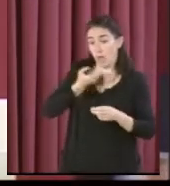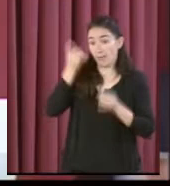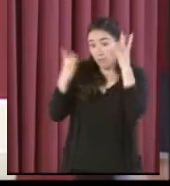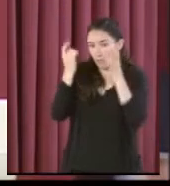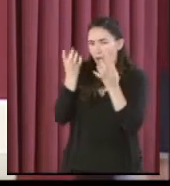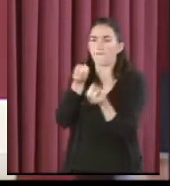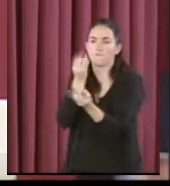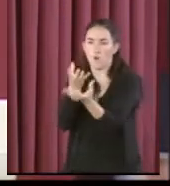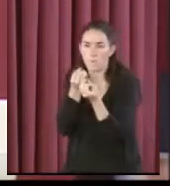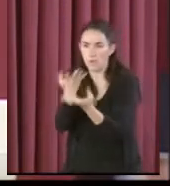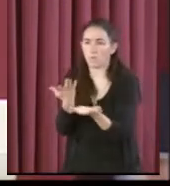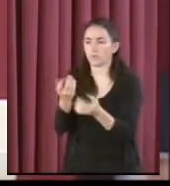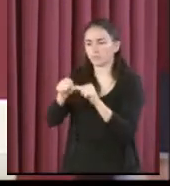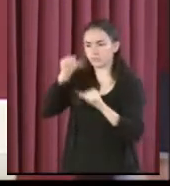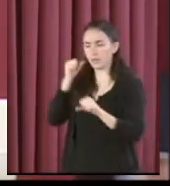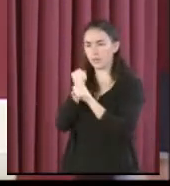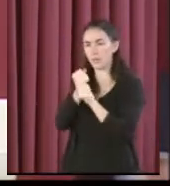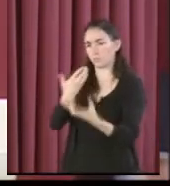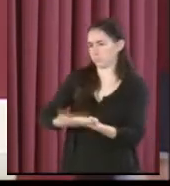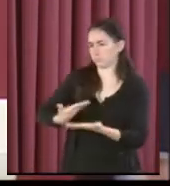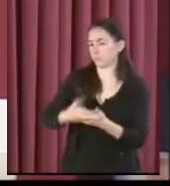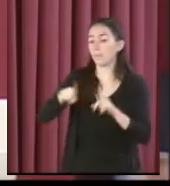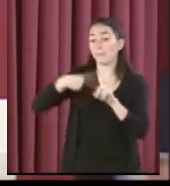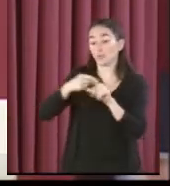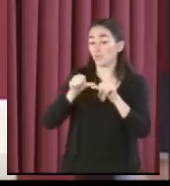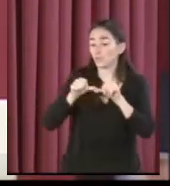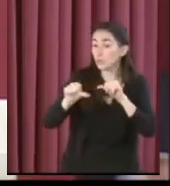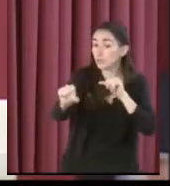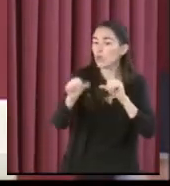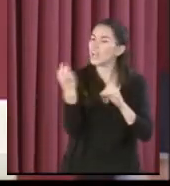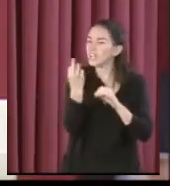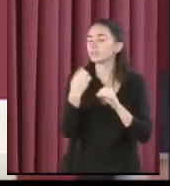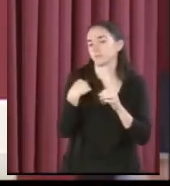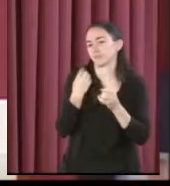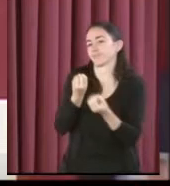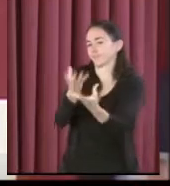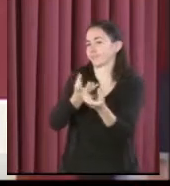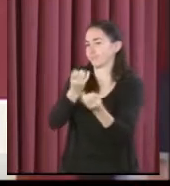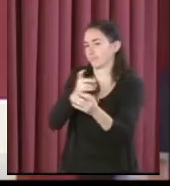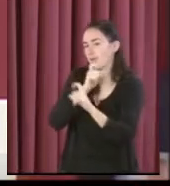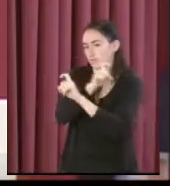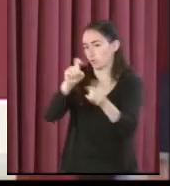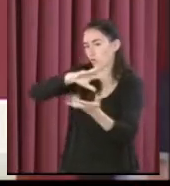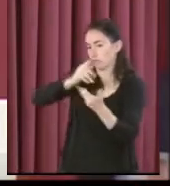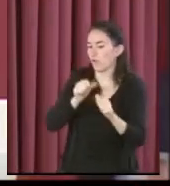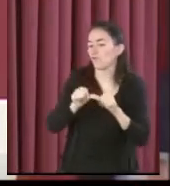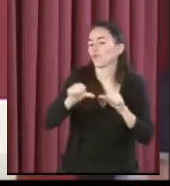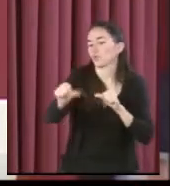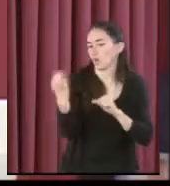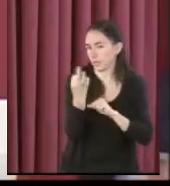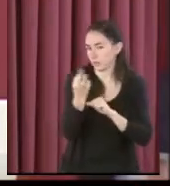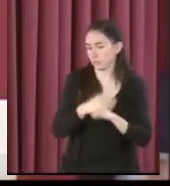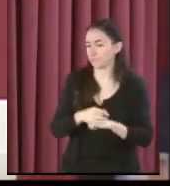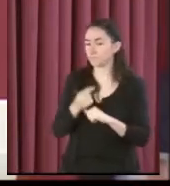desempeñada y avanzar los proyectos futuro. Y lo voy a hacer siguiendo mi costumbre, apoyándome en hechos y no en